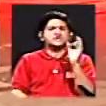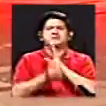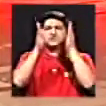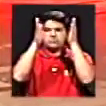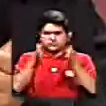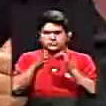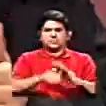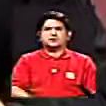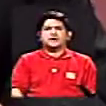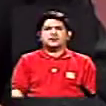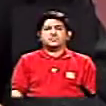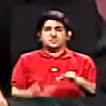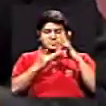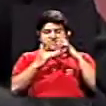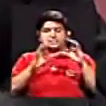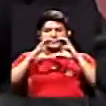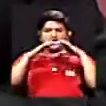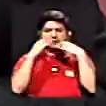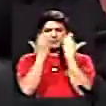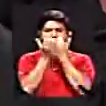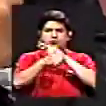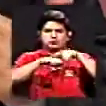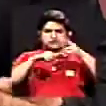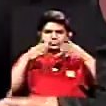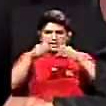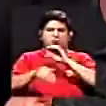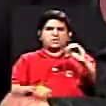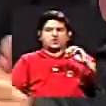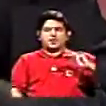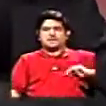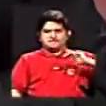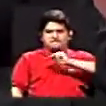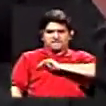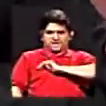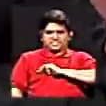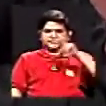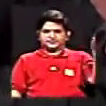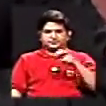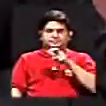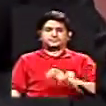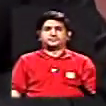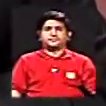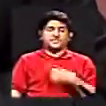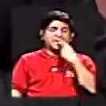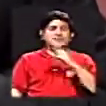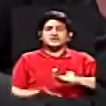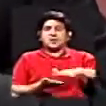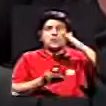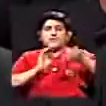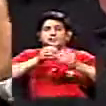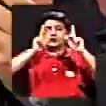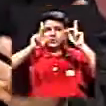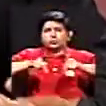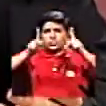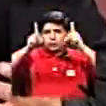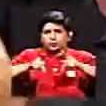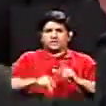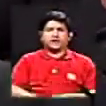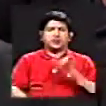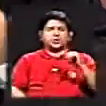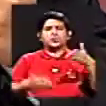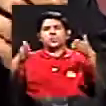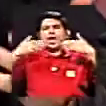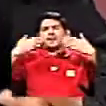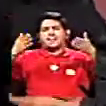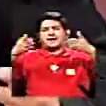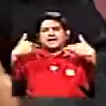funcionarios, especialmente del CONAVI y del MOP, es que el aumento de la población, que el tema del clima,